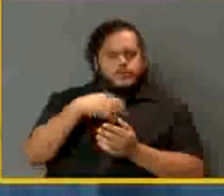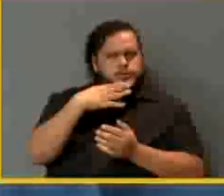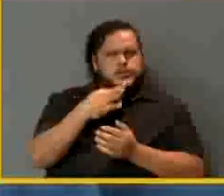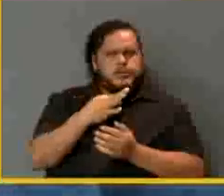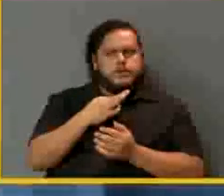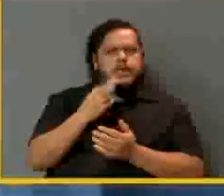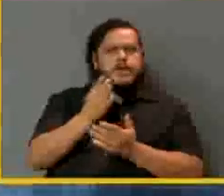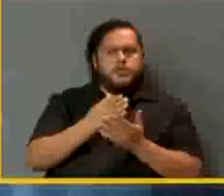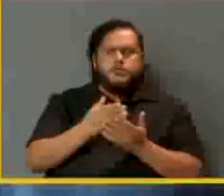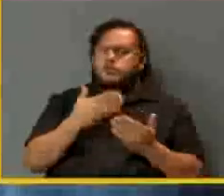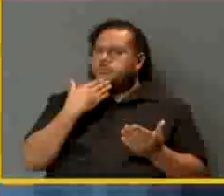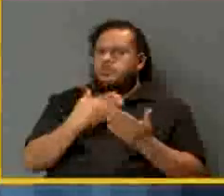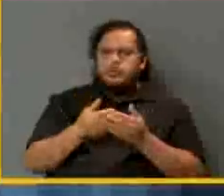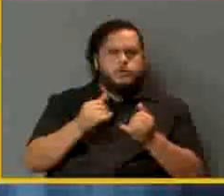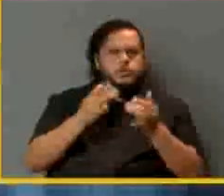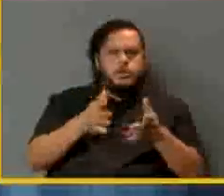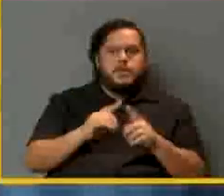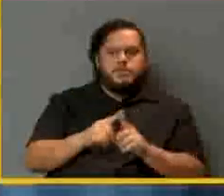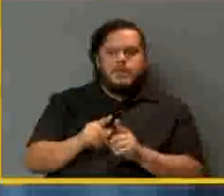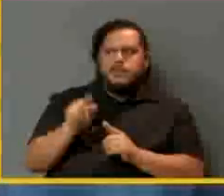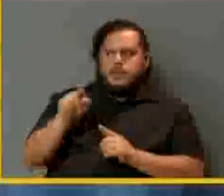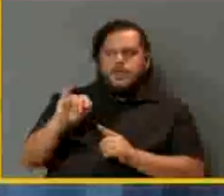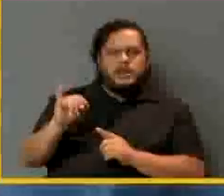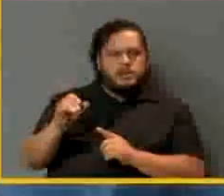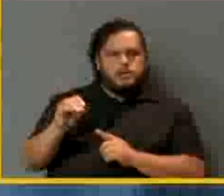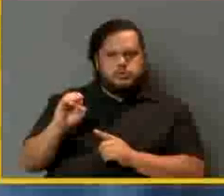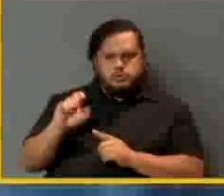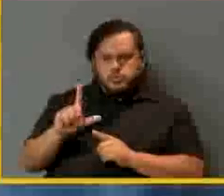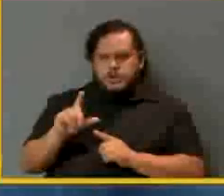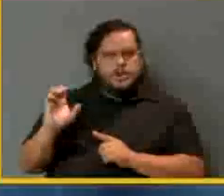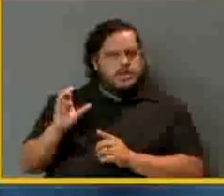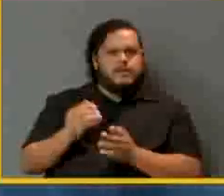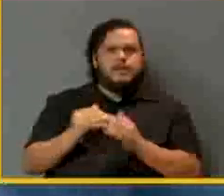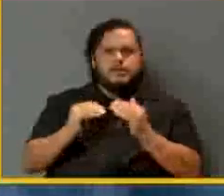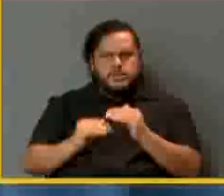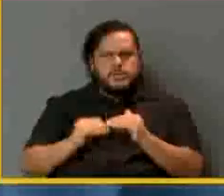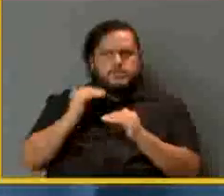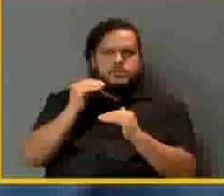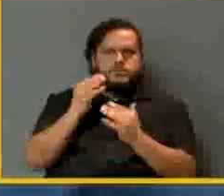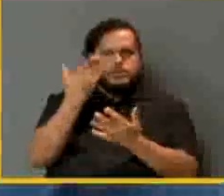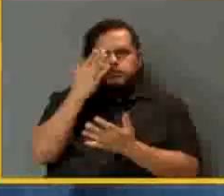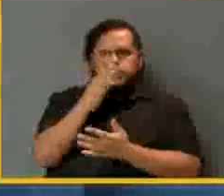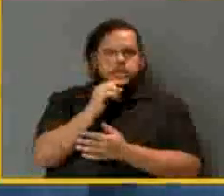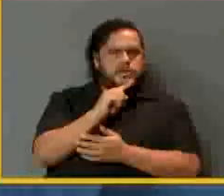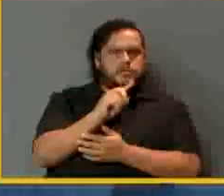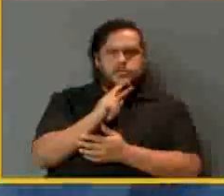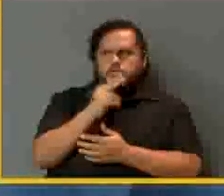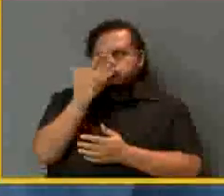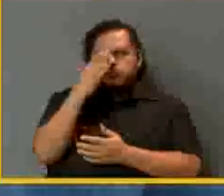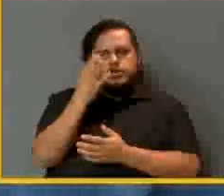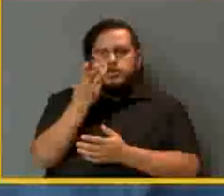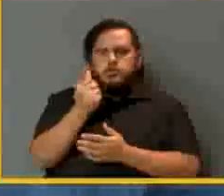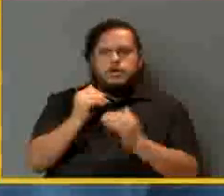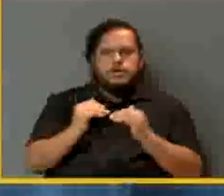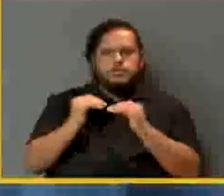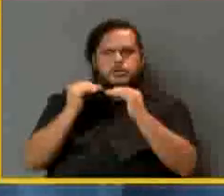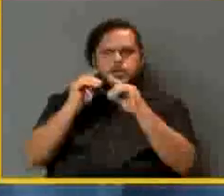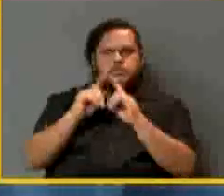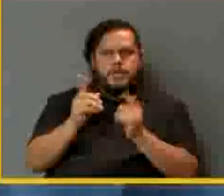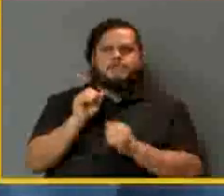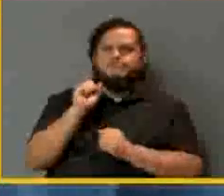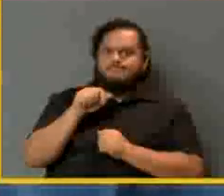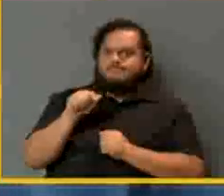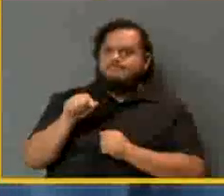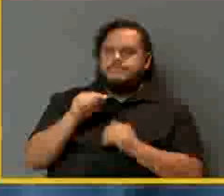hay algunos muy buenos jugadores, pero él yo creo que está por encima, no sé si uno o dos, no sé cuántos peldaños, pero sí